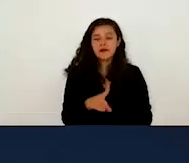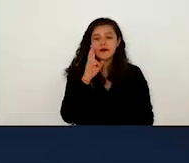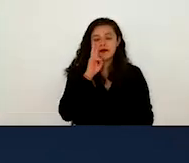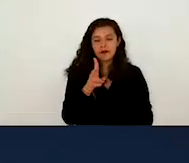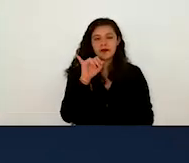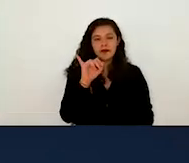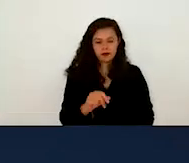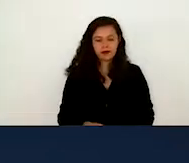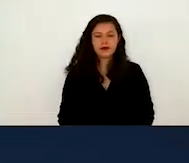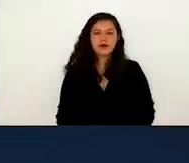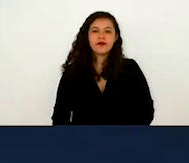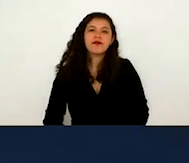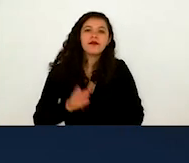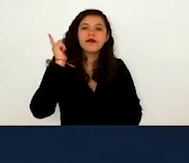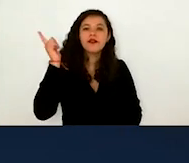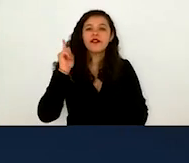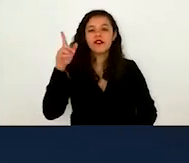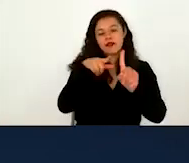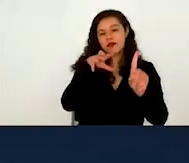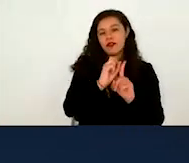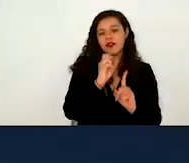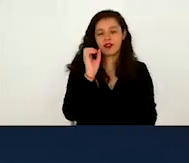espero alcanzar ese objetivo